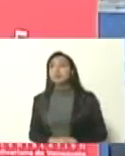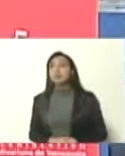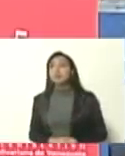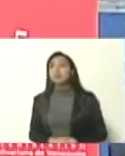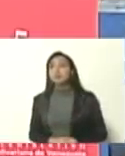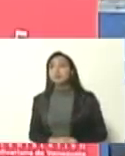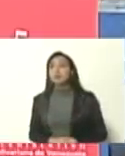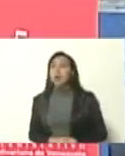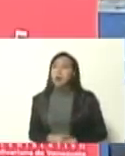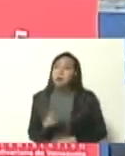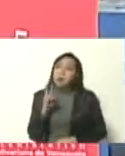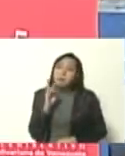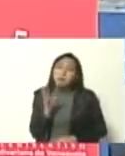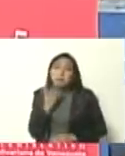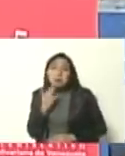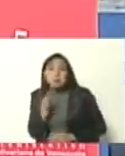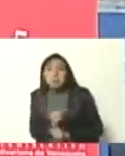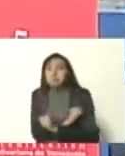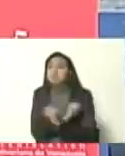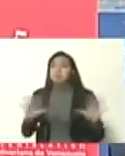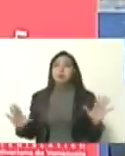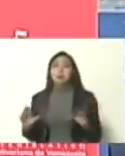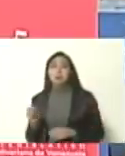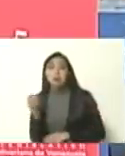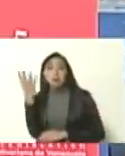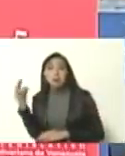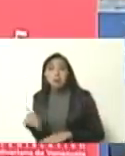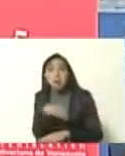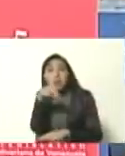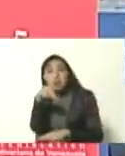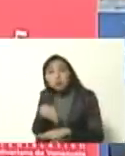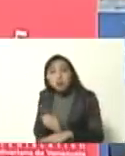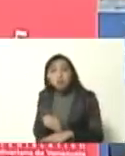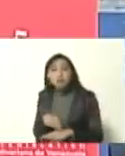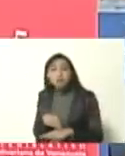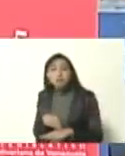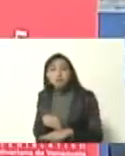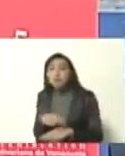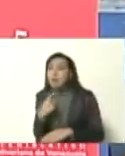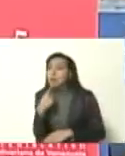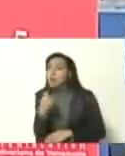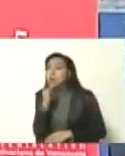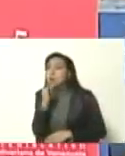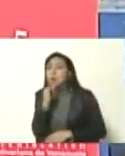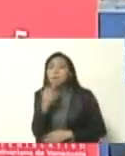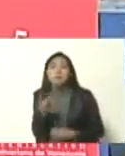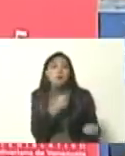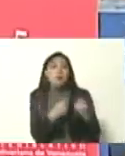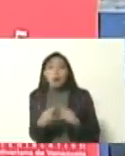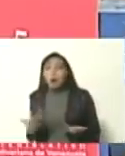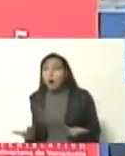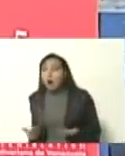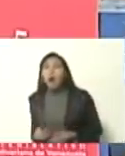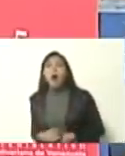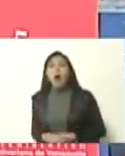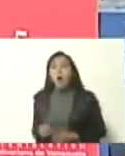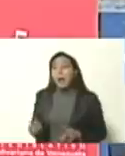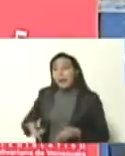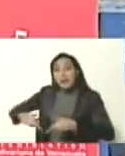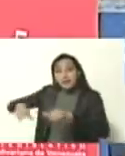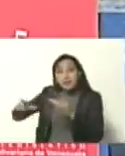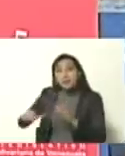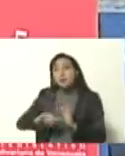la voladura del Palacio Federal Legislativo, la voladura del edificio sede administrativa